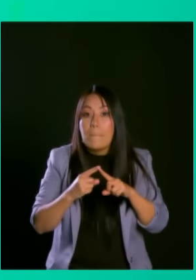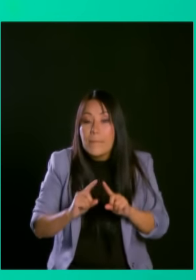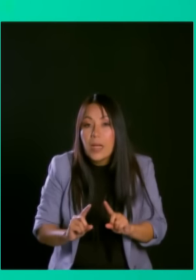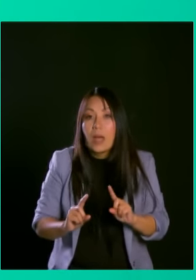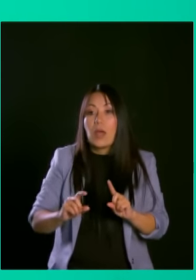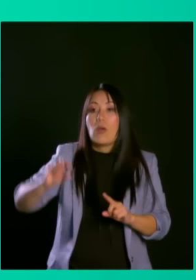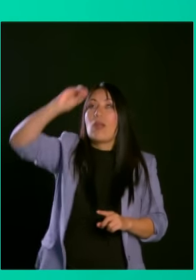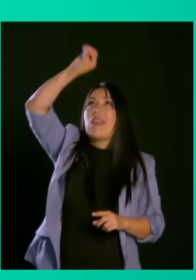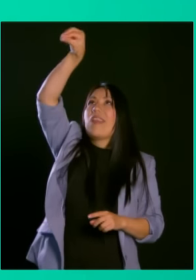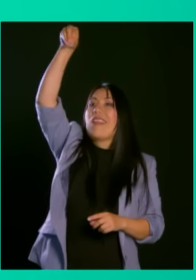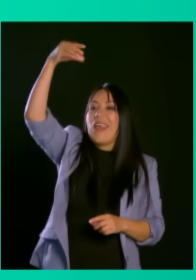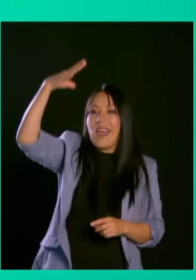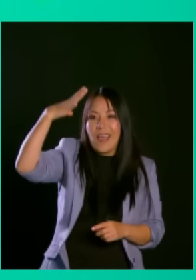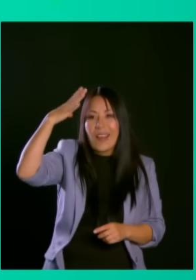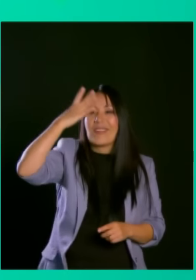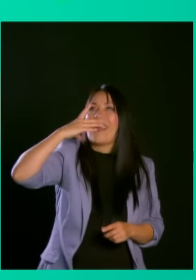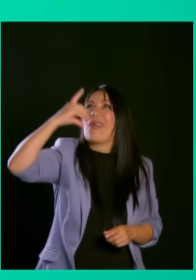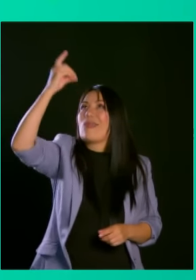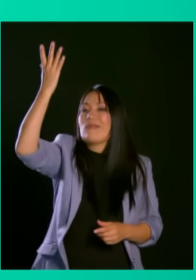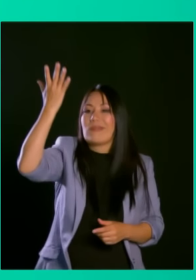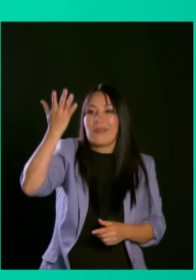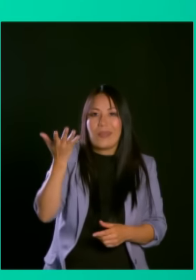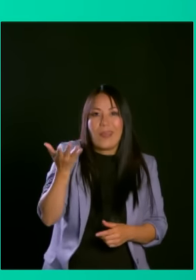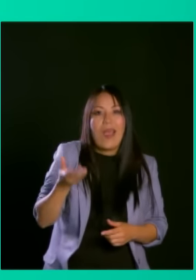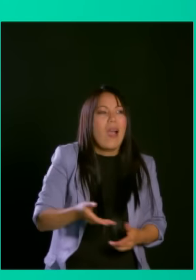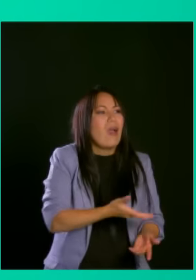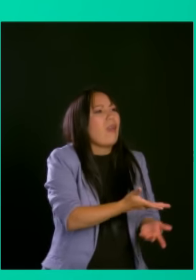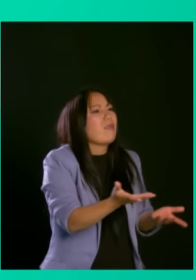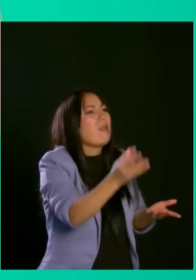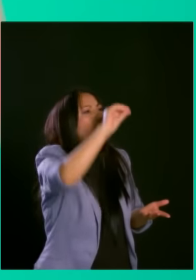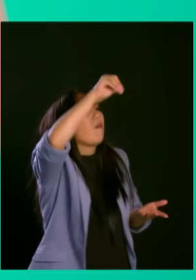da a través de nadie. La gracia te la da Él